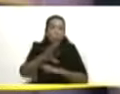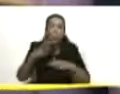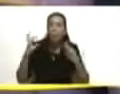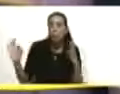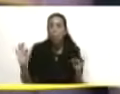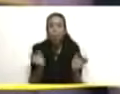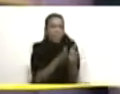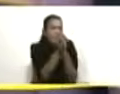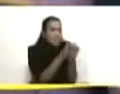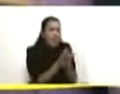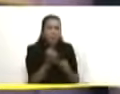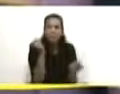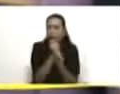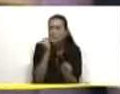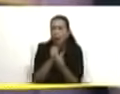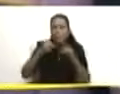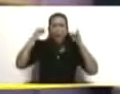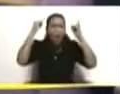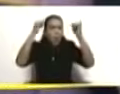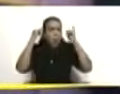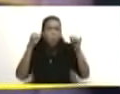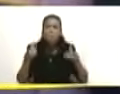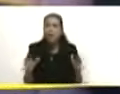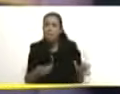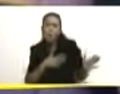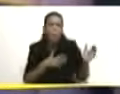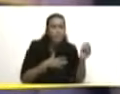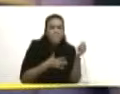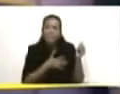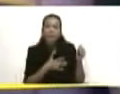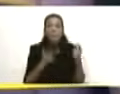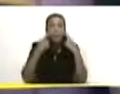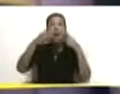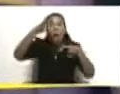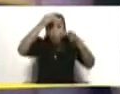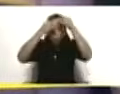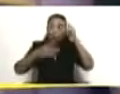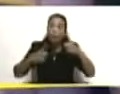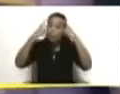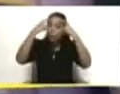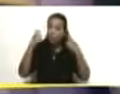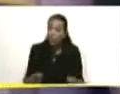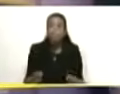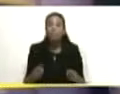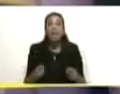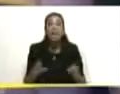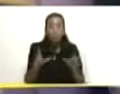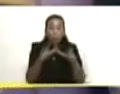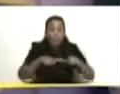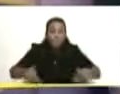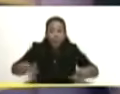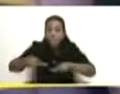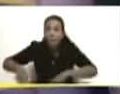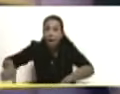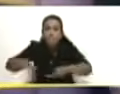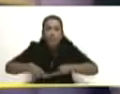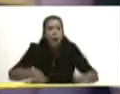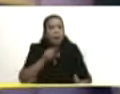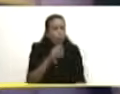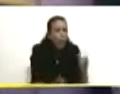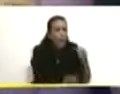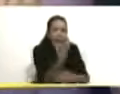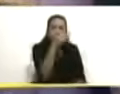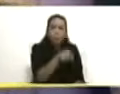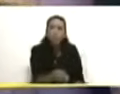el emprendimiento, para la rumba, para la fiesta, para el crecimiento y para la formación. Serán unos circuitos, presidente, que también